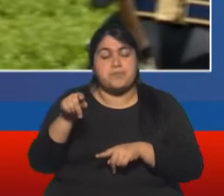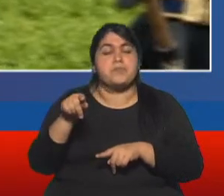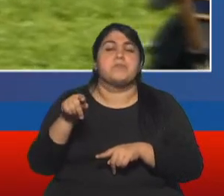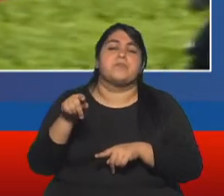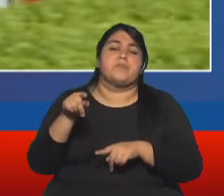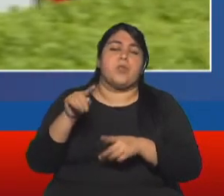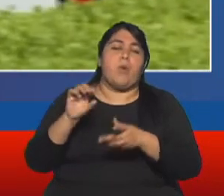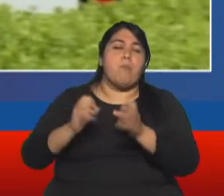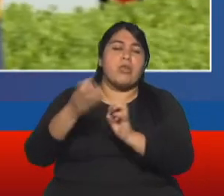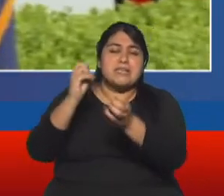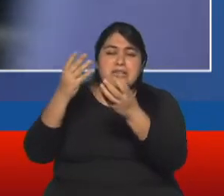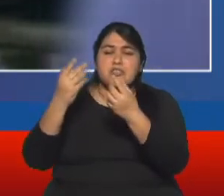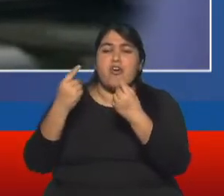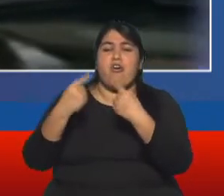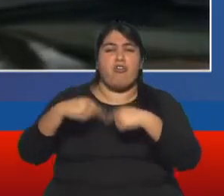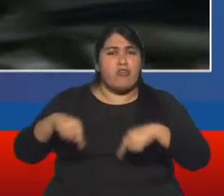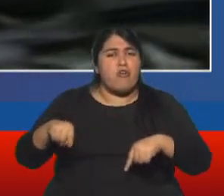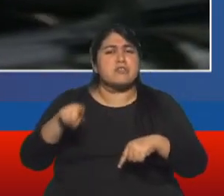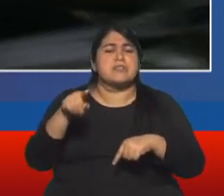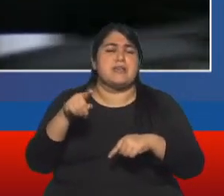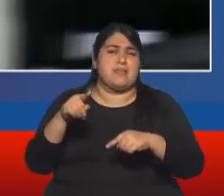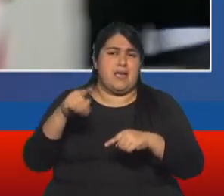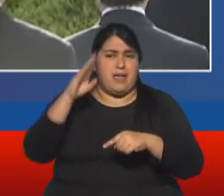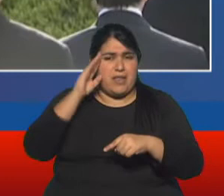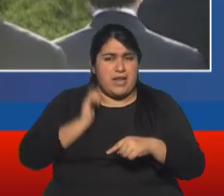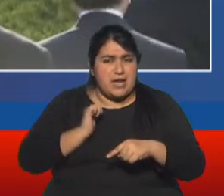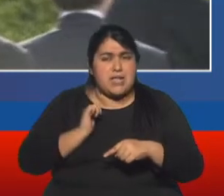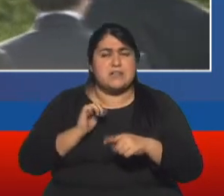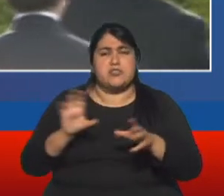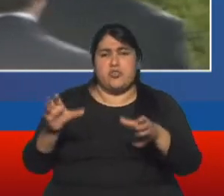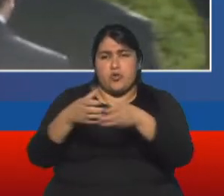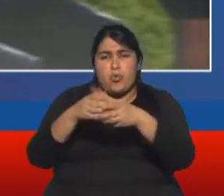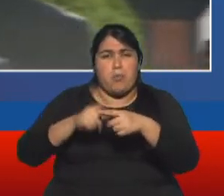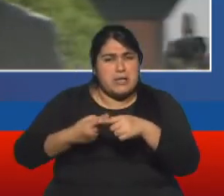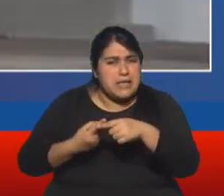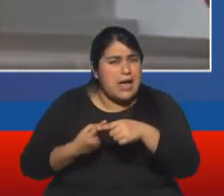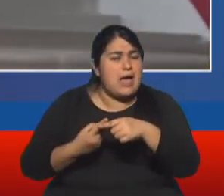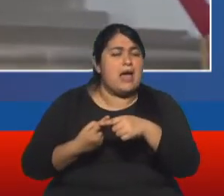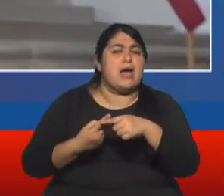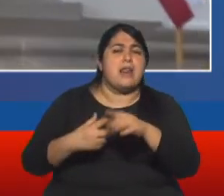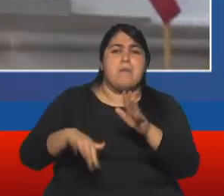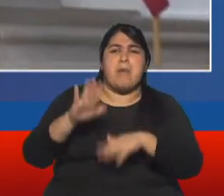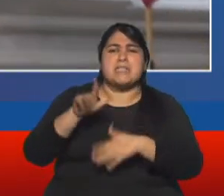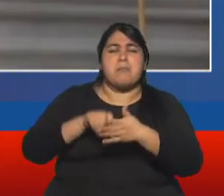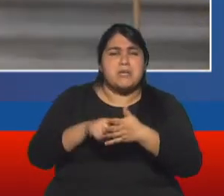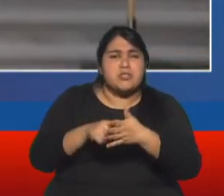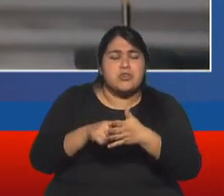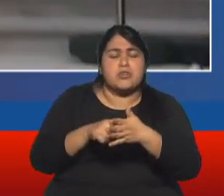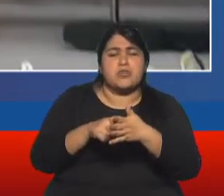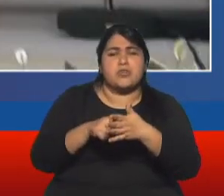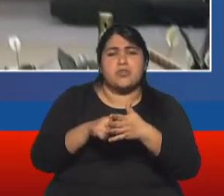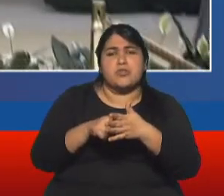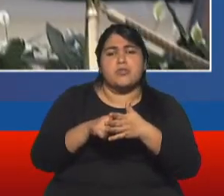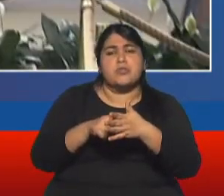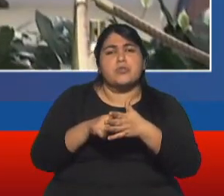la modernización del ejército, del instrumento militar, una mayor presión por intentar